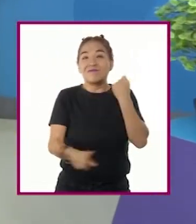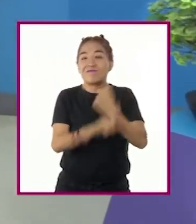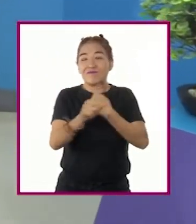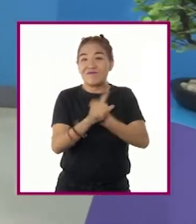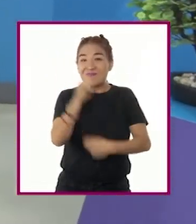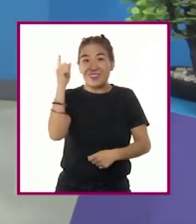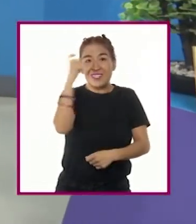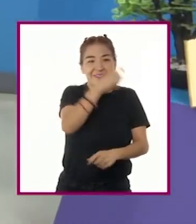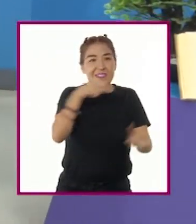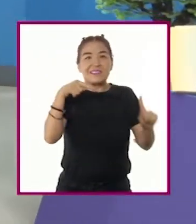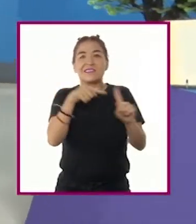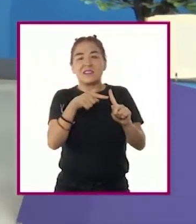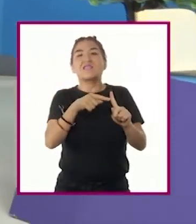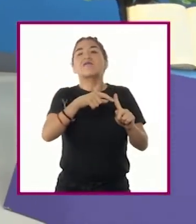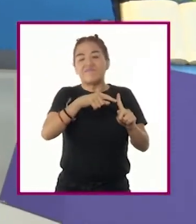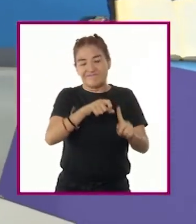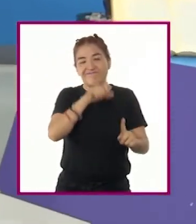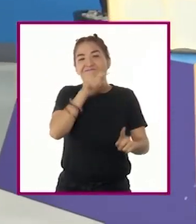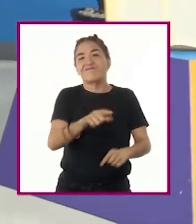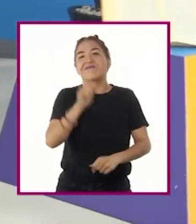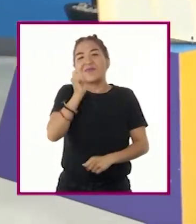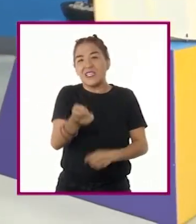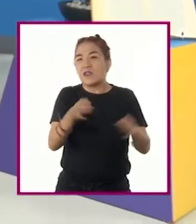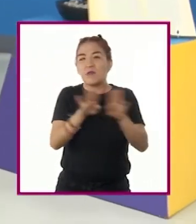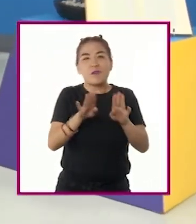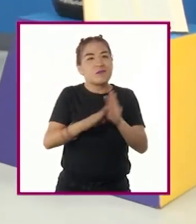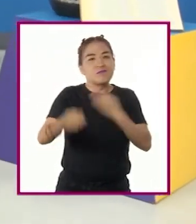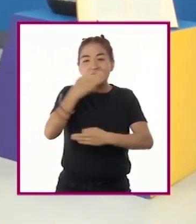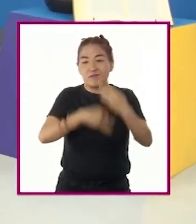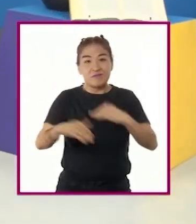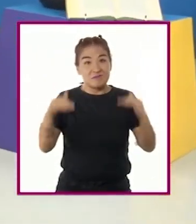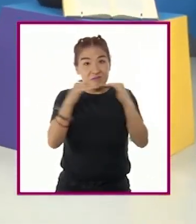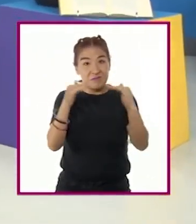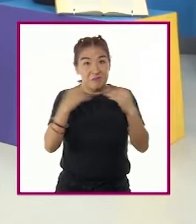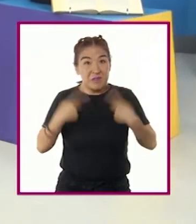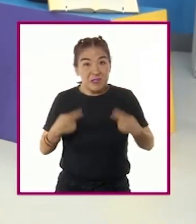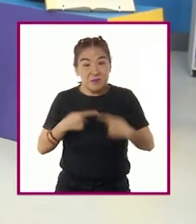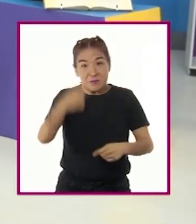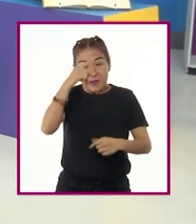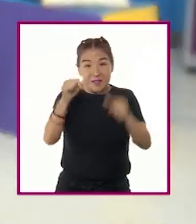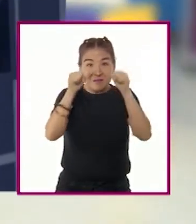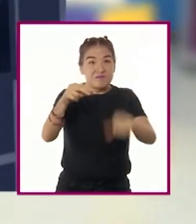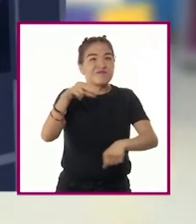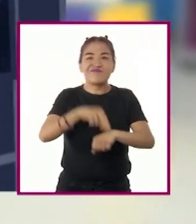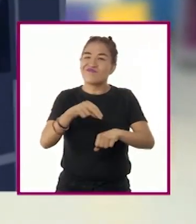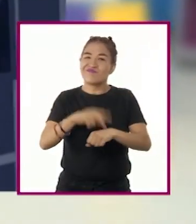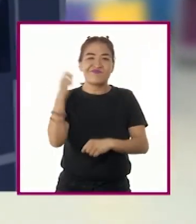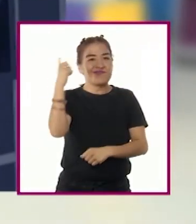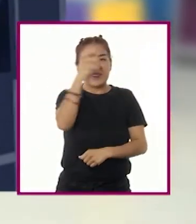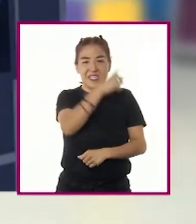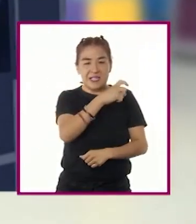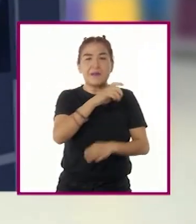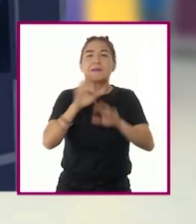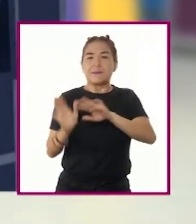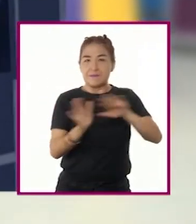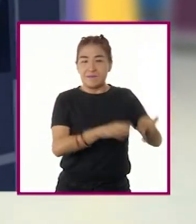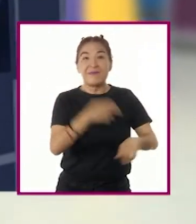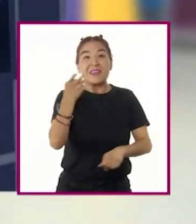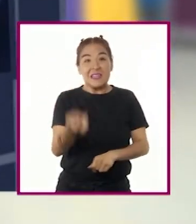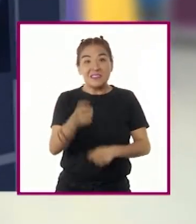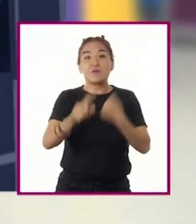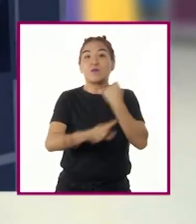sino que también hizo patente el acceso desigual a los servicios públicos de salud. Por otro lado, la crisis